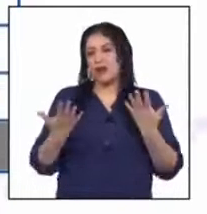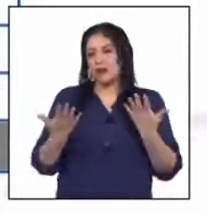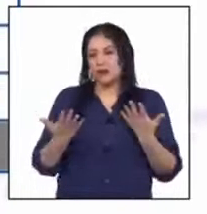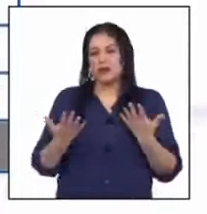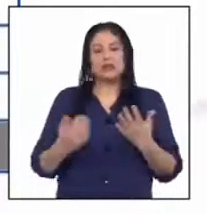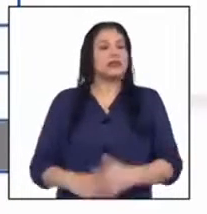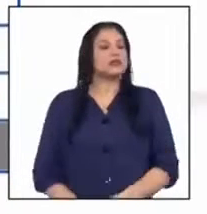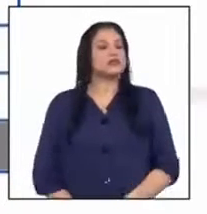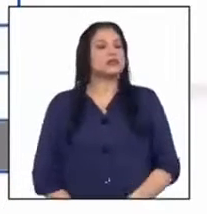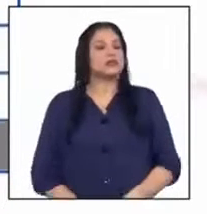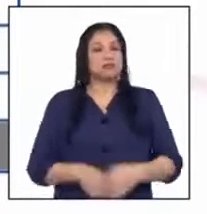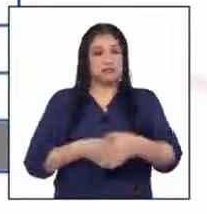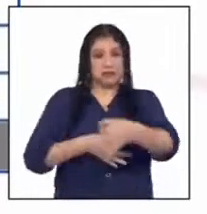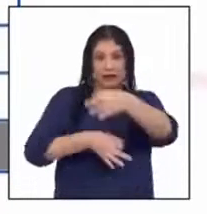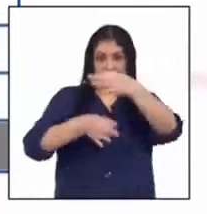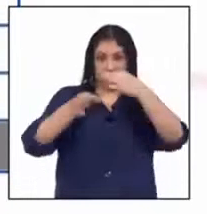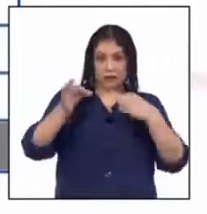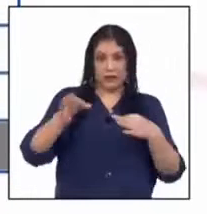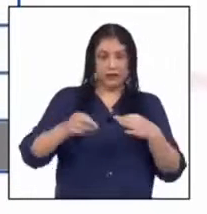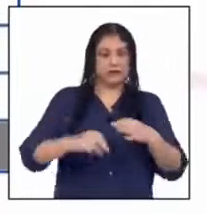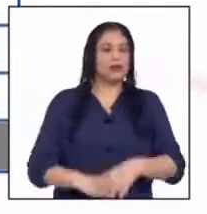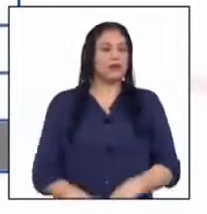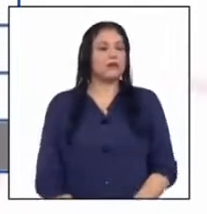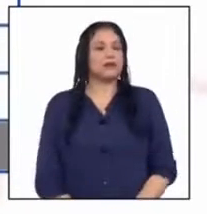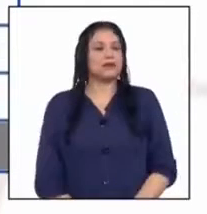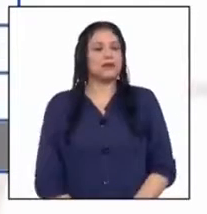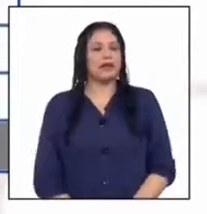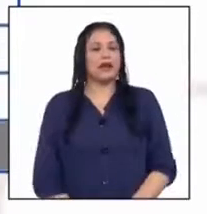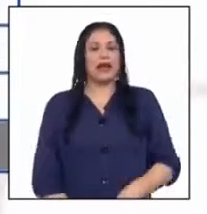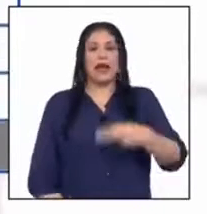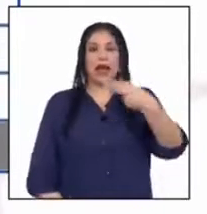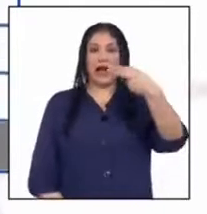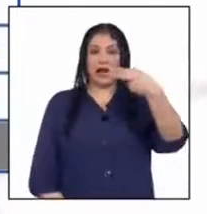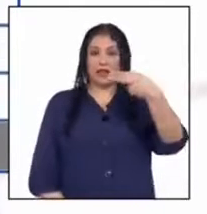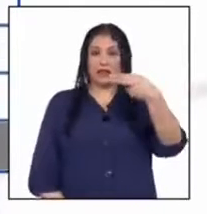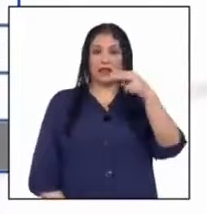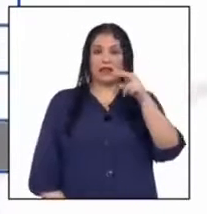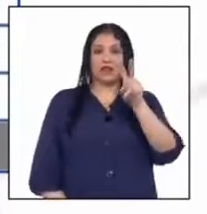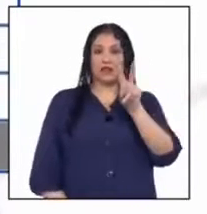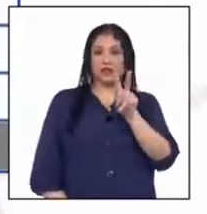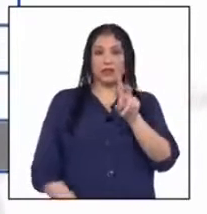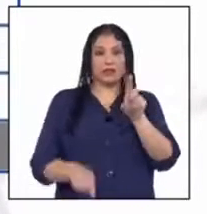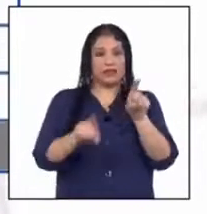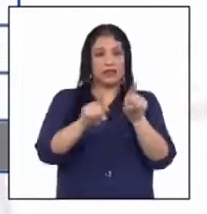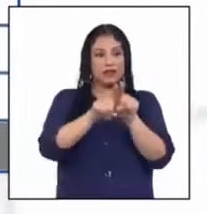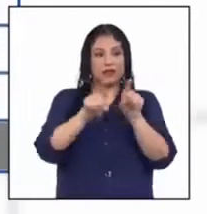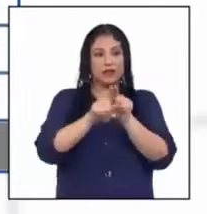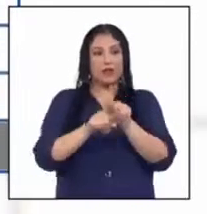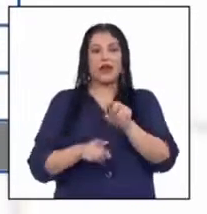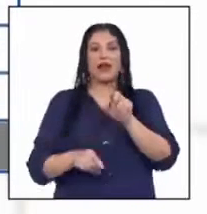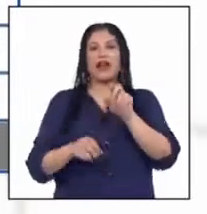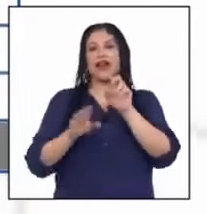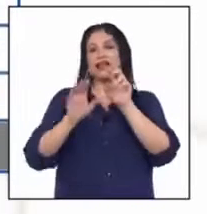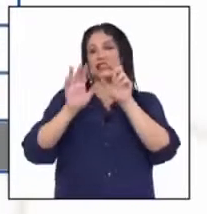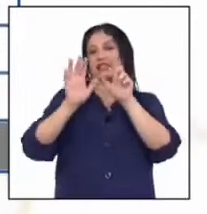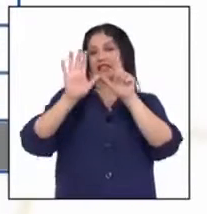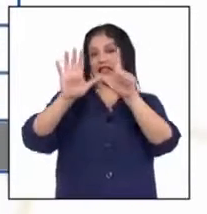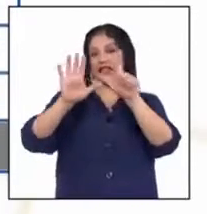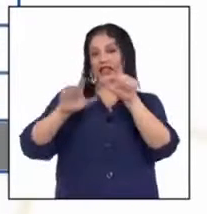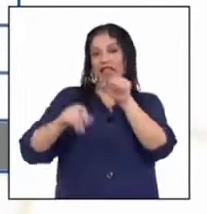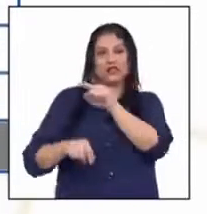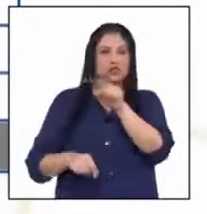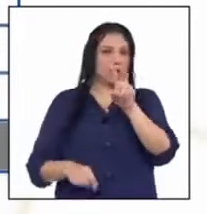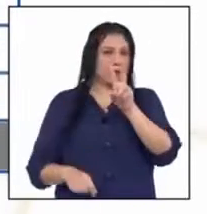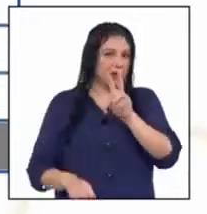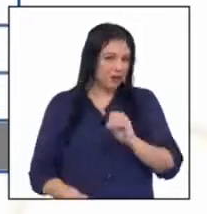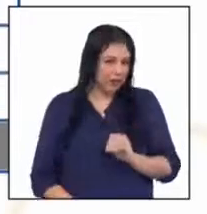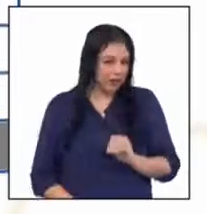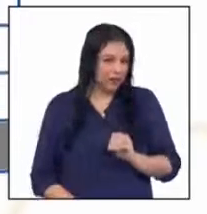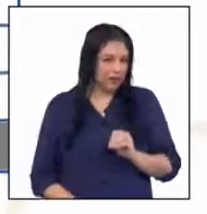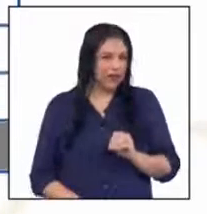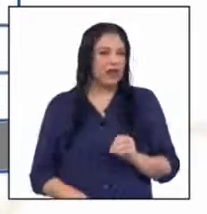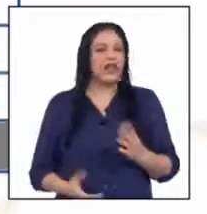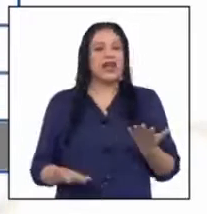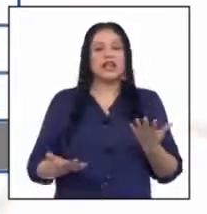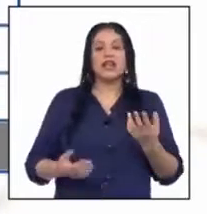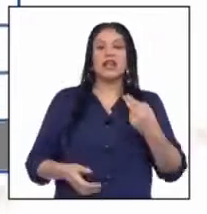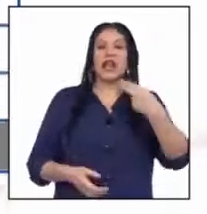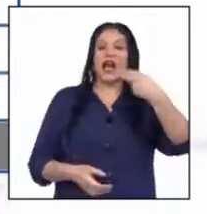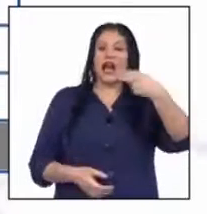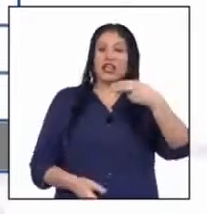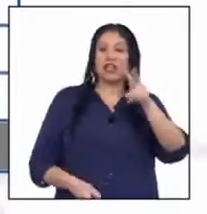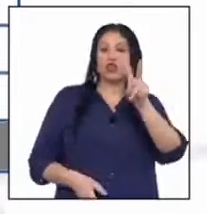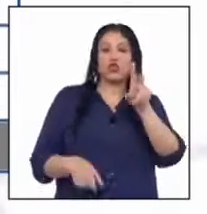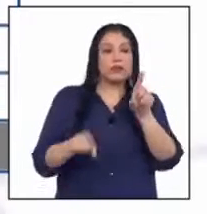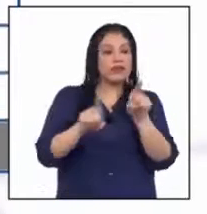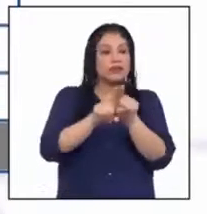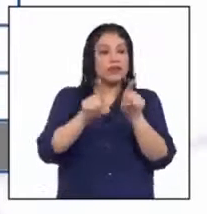Entonces, reemplazando, H sub 2 será igual a 7 sobre 20, de donde H sub 2